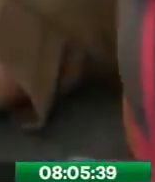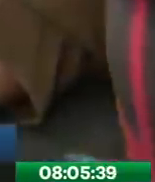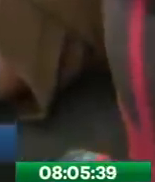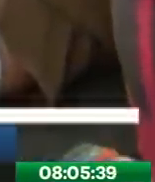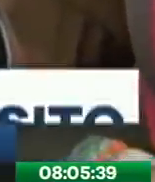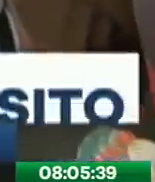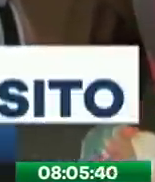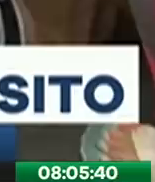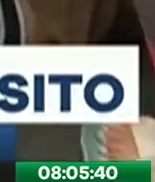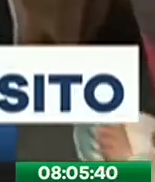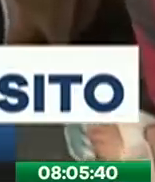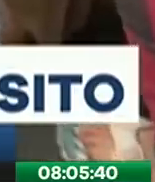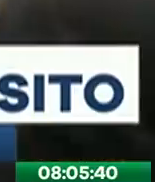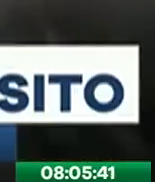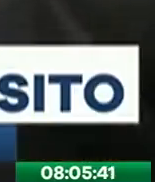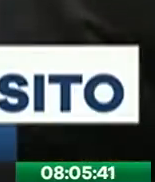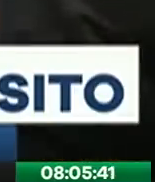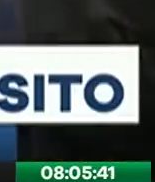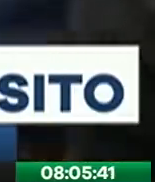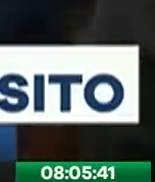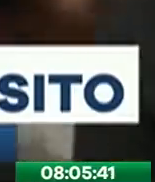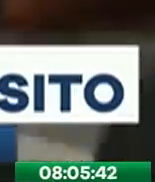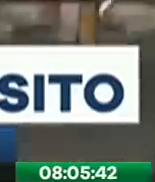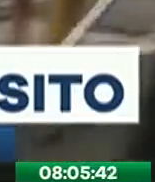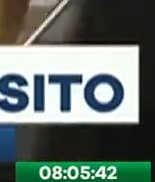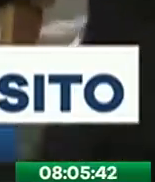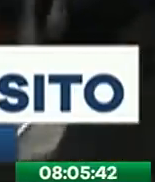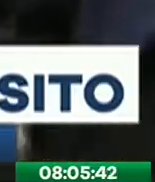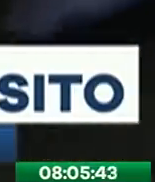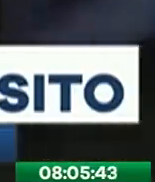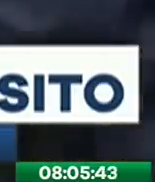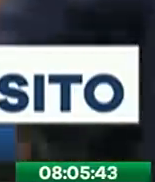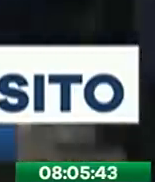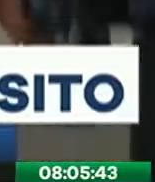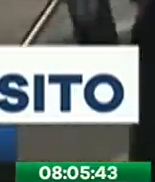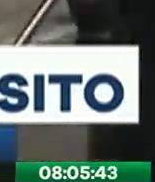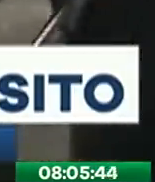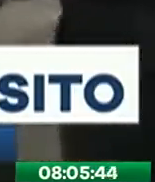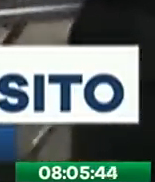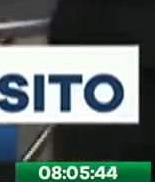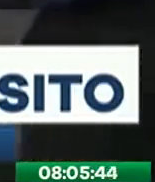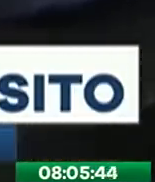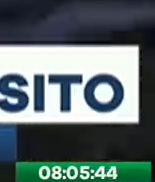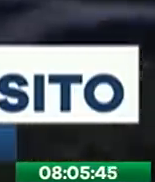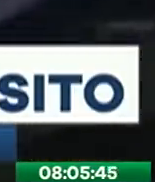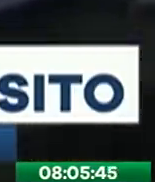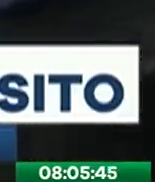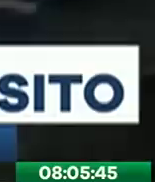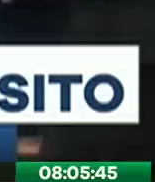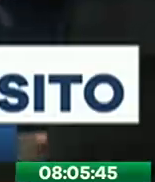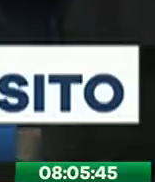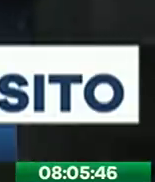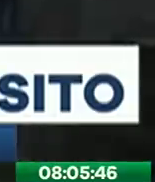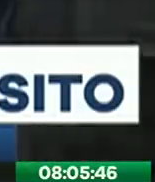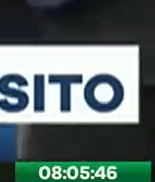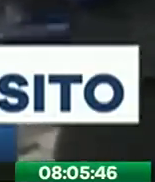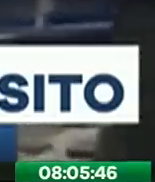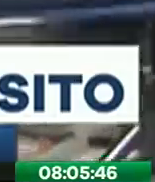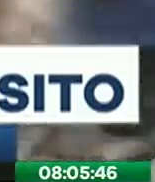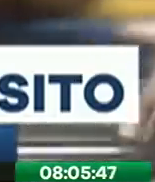el polvo se hace un jabón. Claro, claro que sí. Bueno, aquí están los titulares para